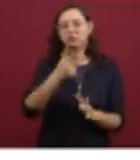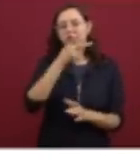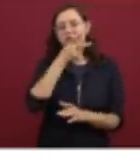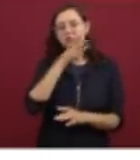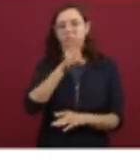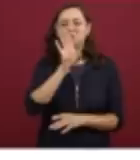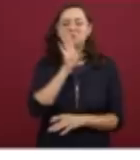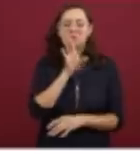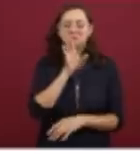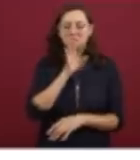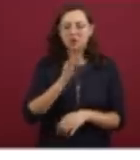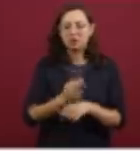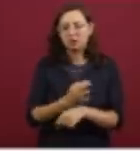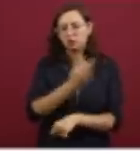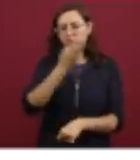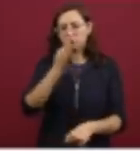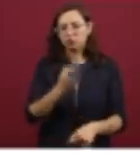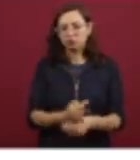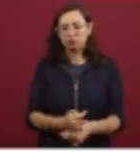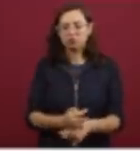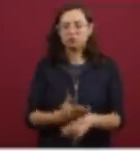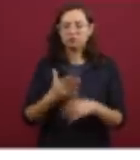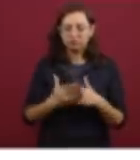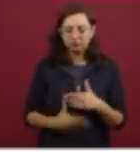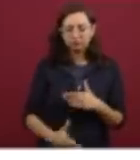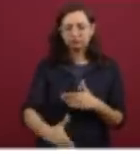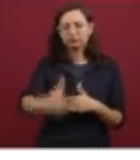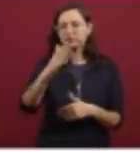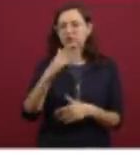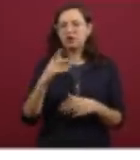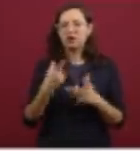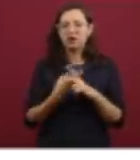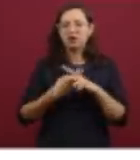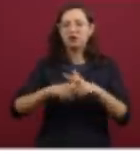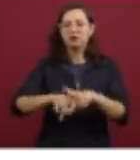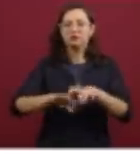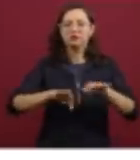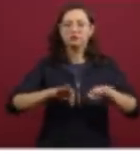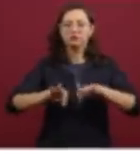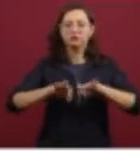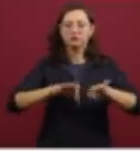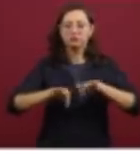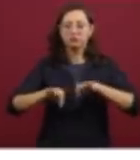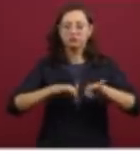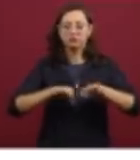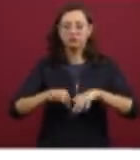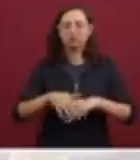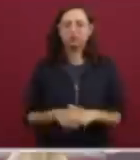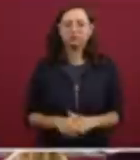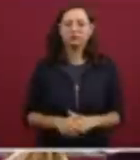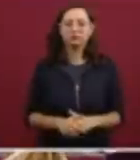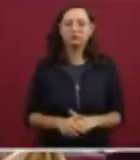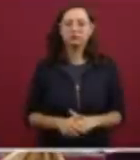a partir de ahí, ese es nuestro universo con el que estamos trabajando. ¿Sí avanzamos?